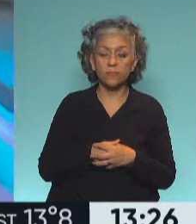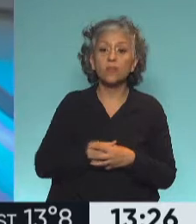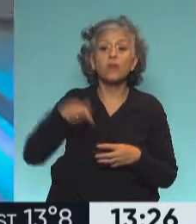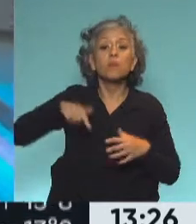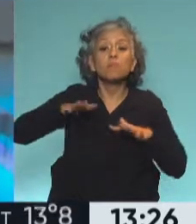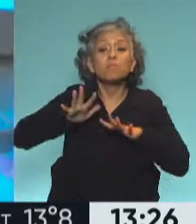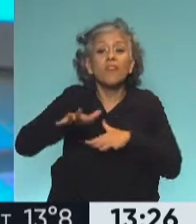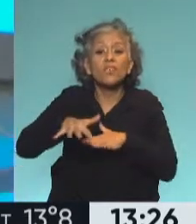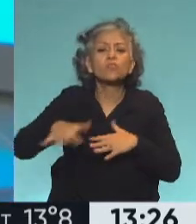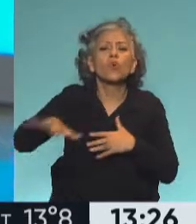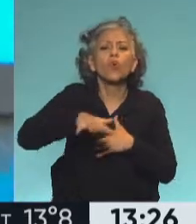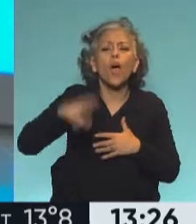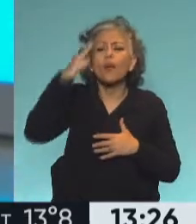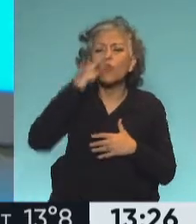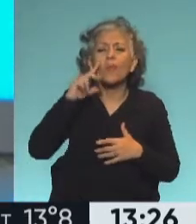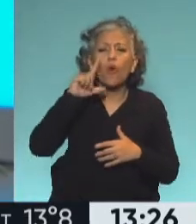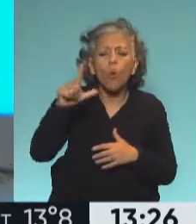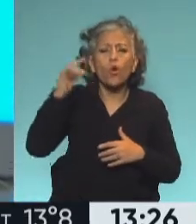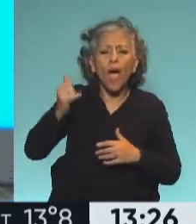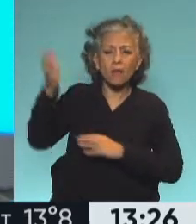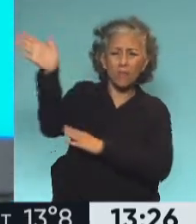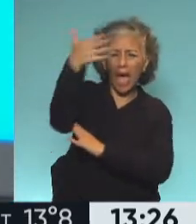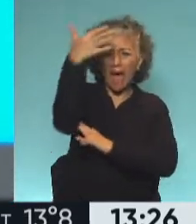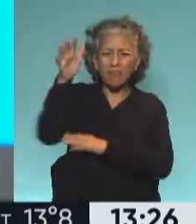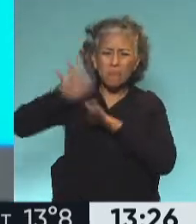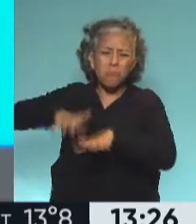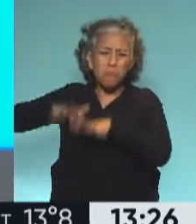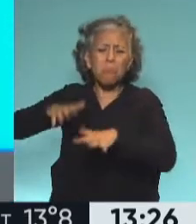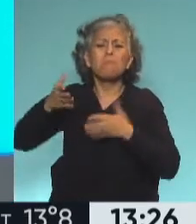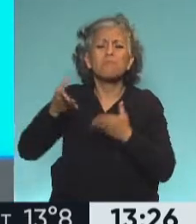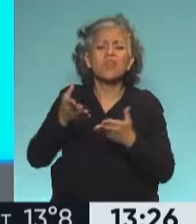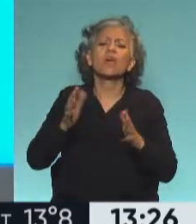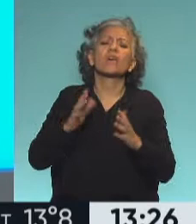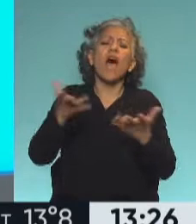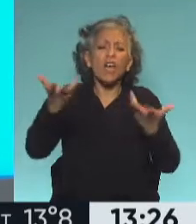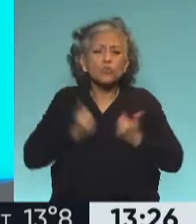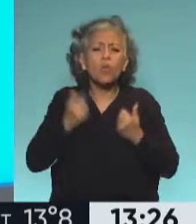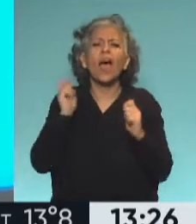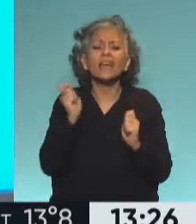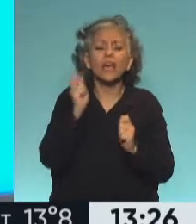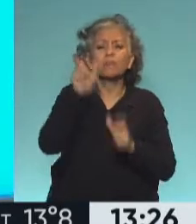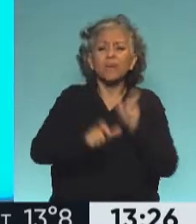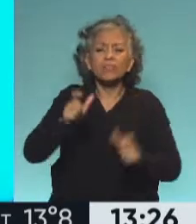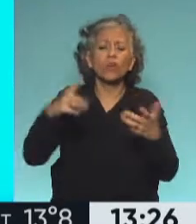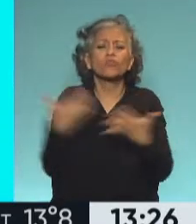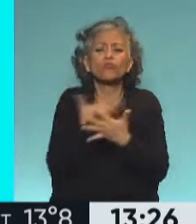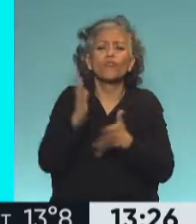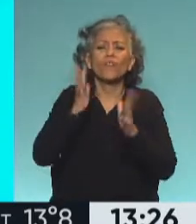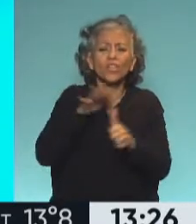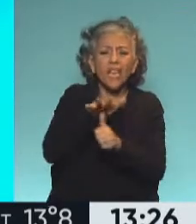una manifestación en la 9 de julio, un banderazo reclamando asistencia para víctimas de violencia de género, travestis y trans.